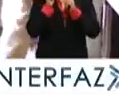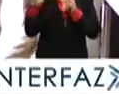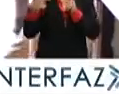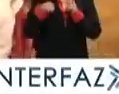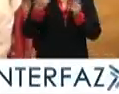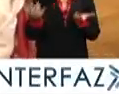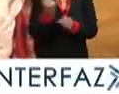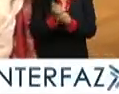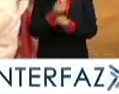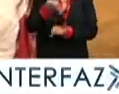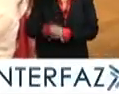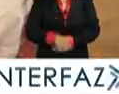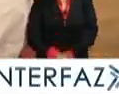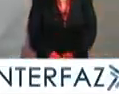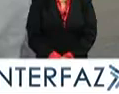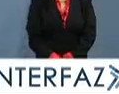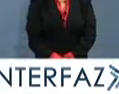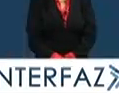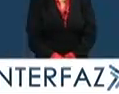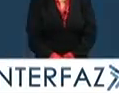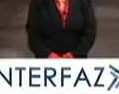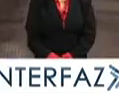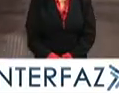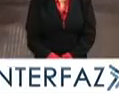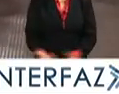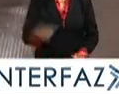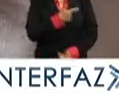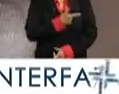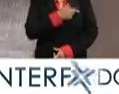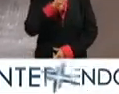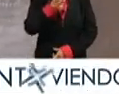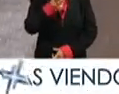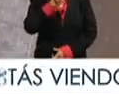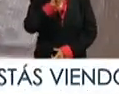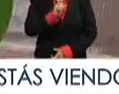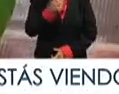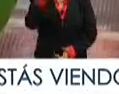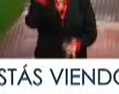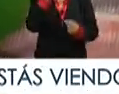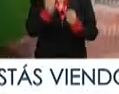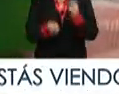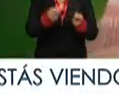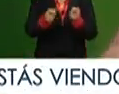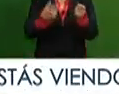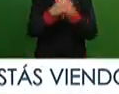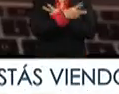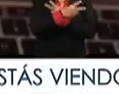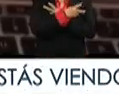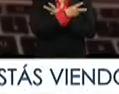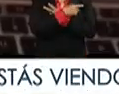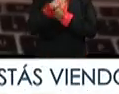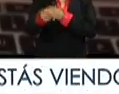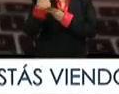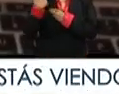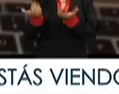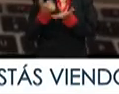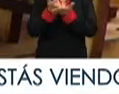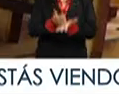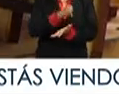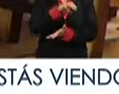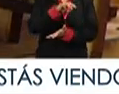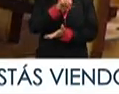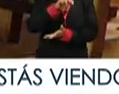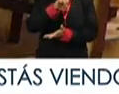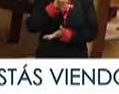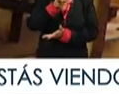Es nuestro reportaje del día. ¿Te gustan los robots? Aprende robótica en tus vacaciones. Nuestro colaborador